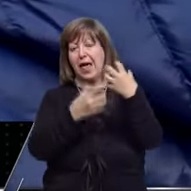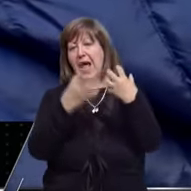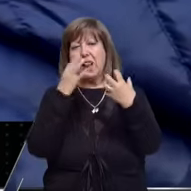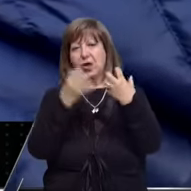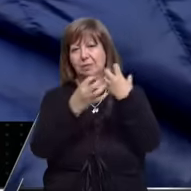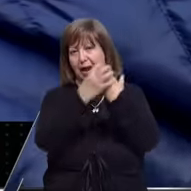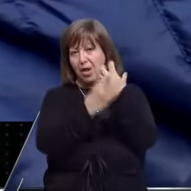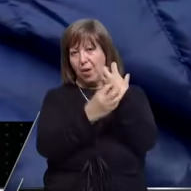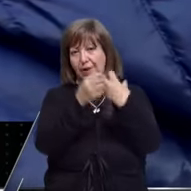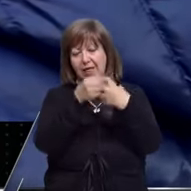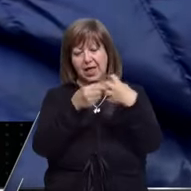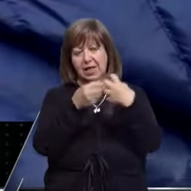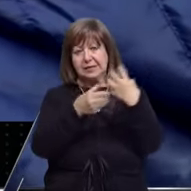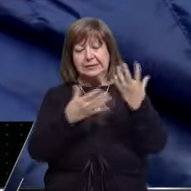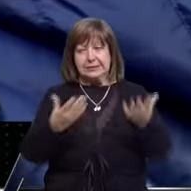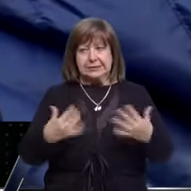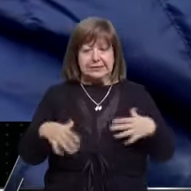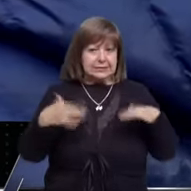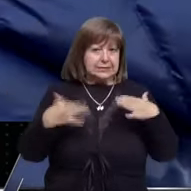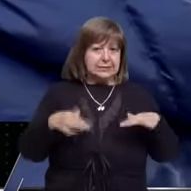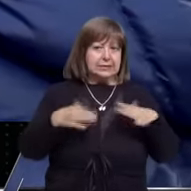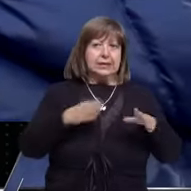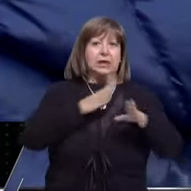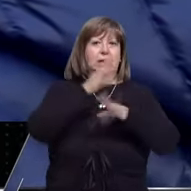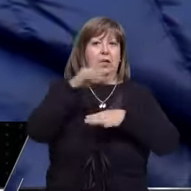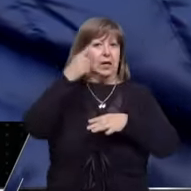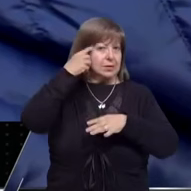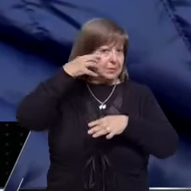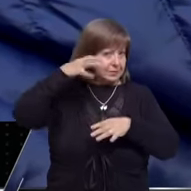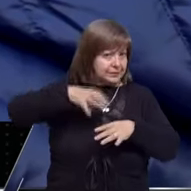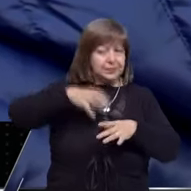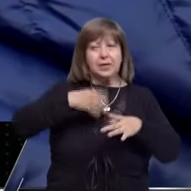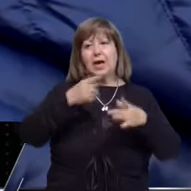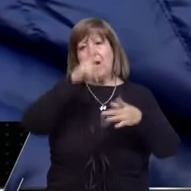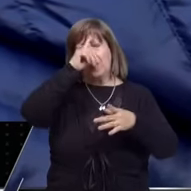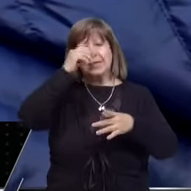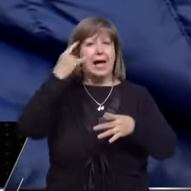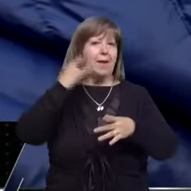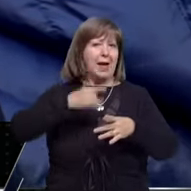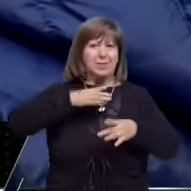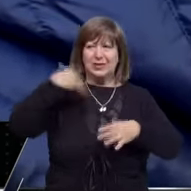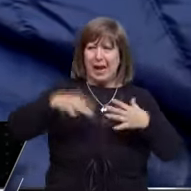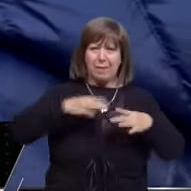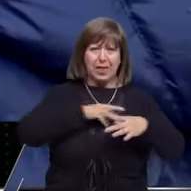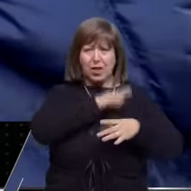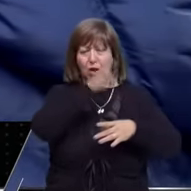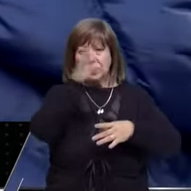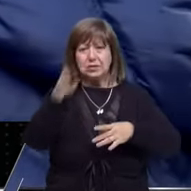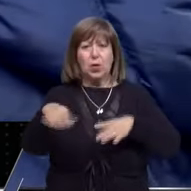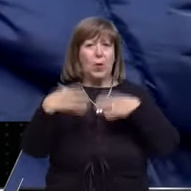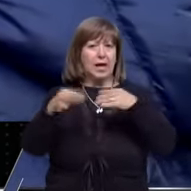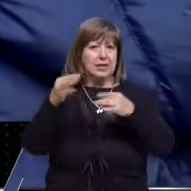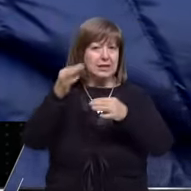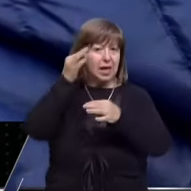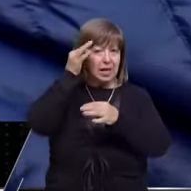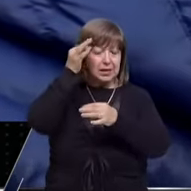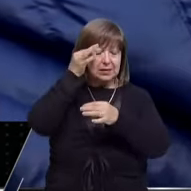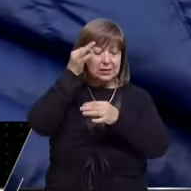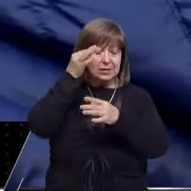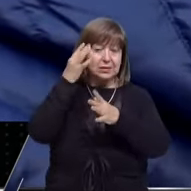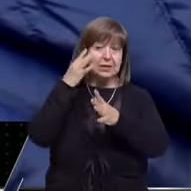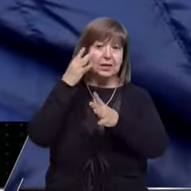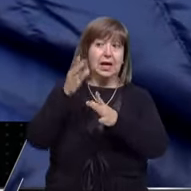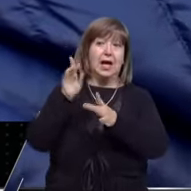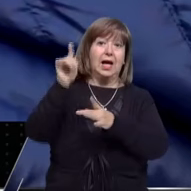central, tenés que ver a un cirujano. Fui de urgencia al hospital de Maipú, me la atendieron con urgencia y me la